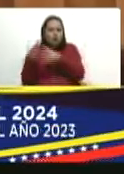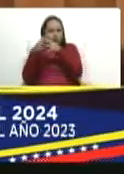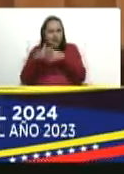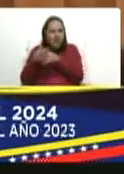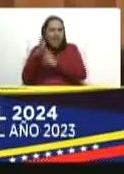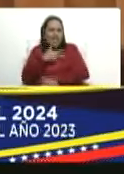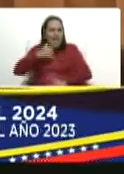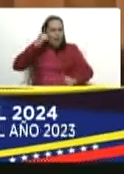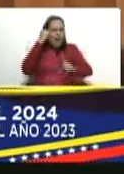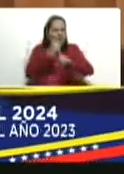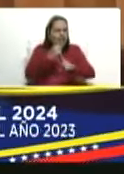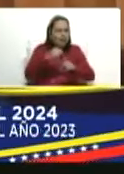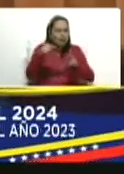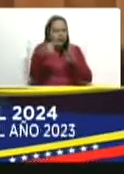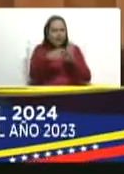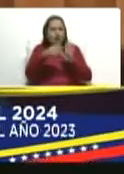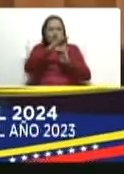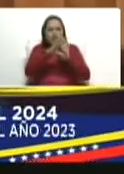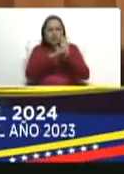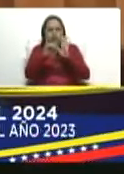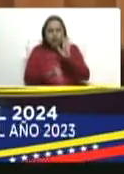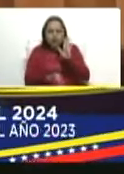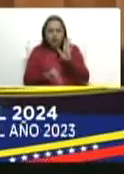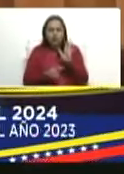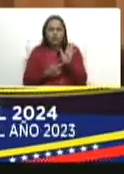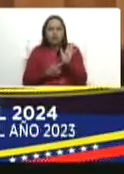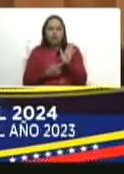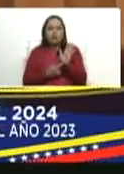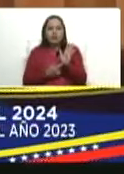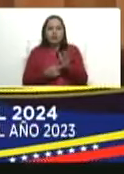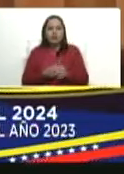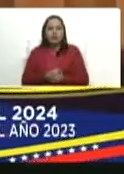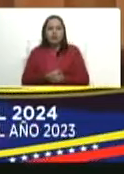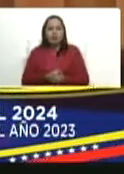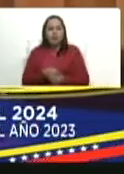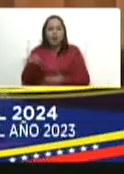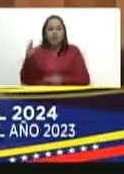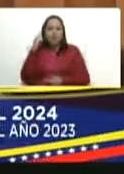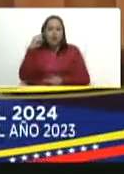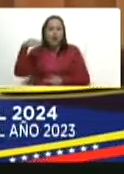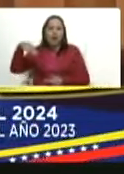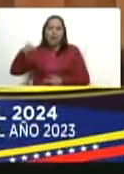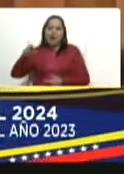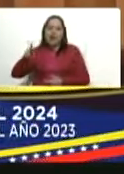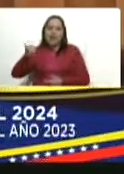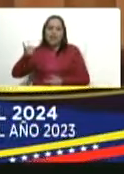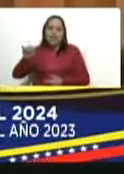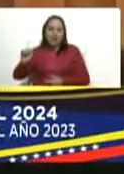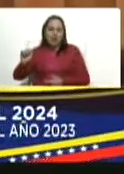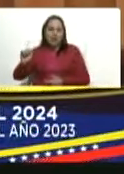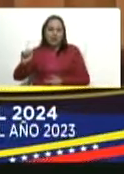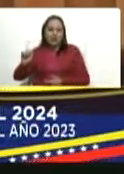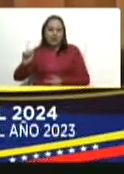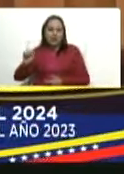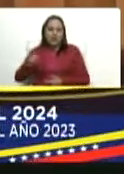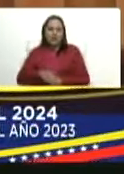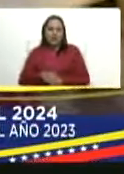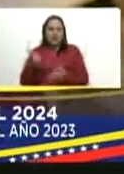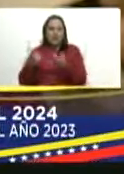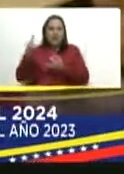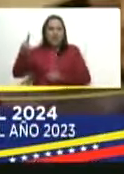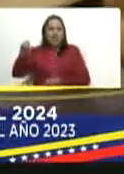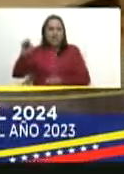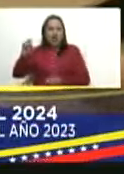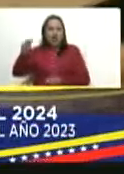niña, María León, la leona. Un aplauso a María León, vale, me da mucha energía saber